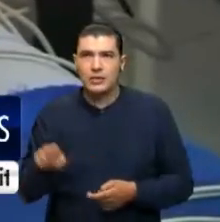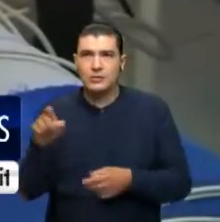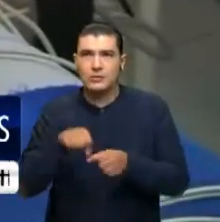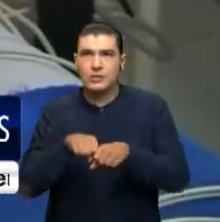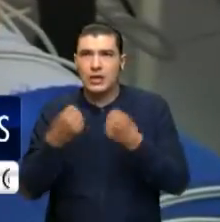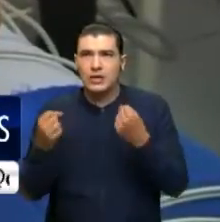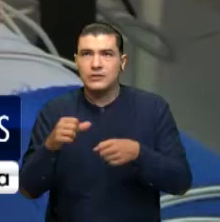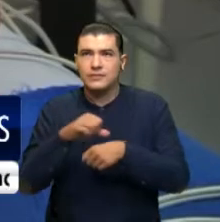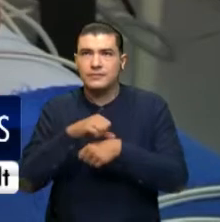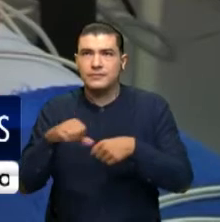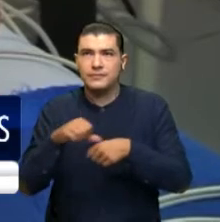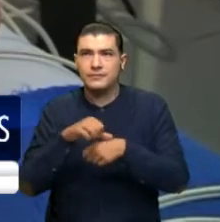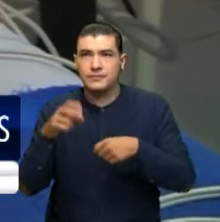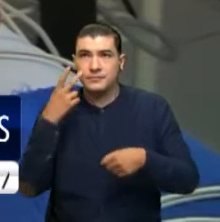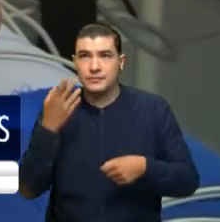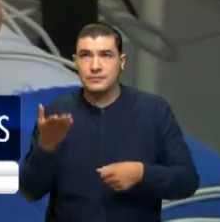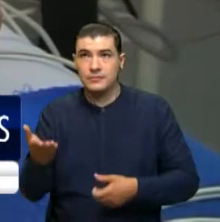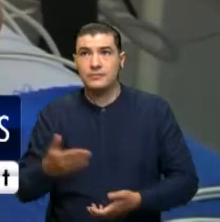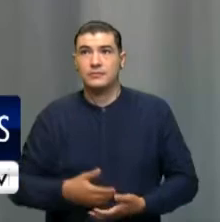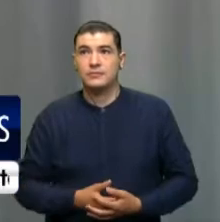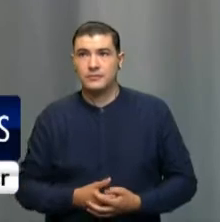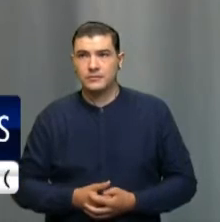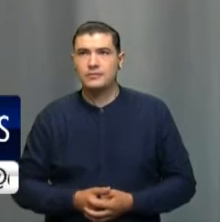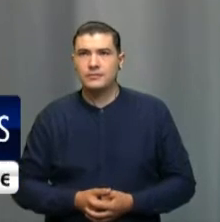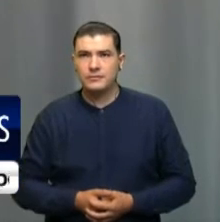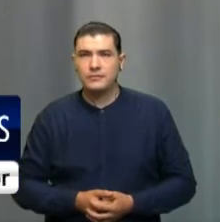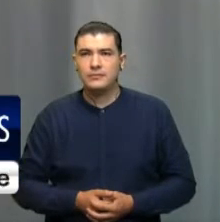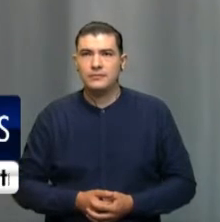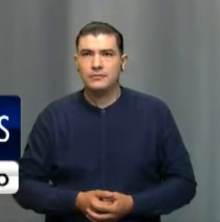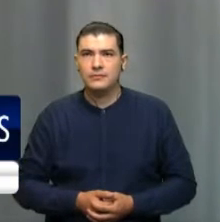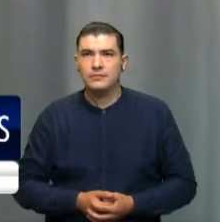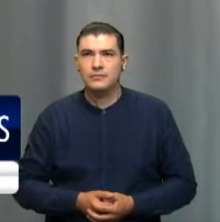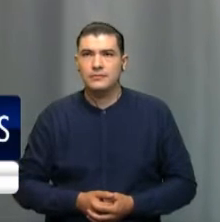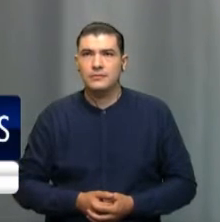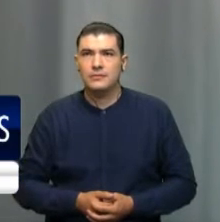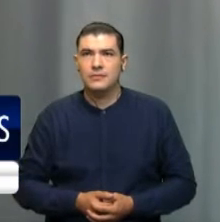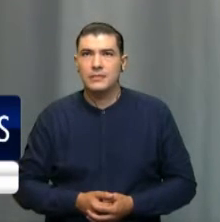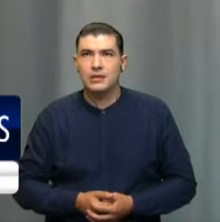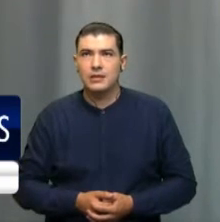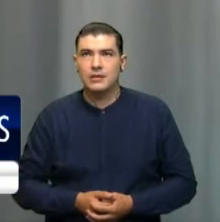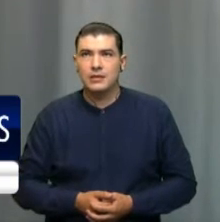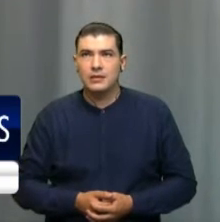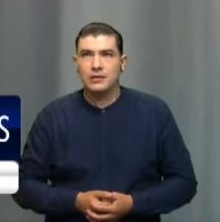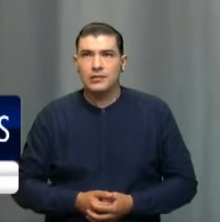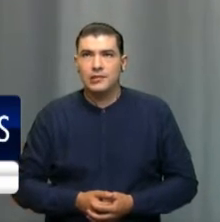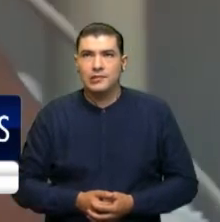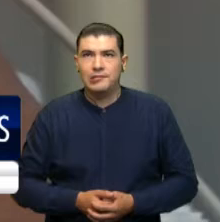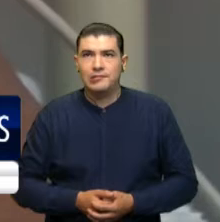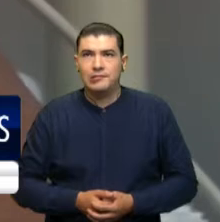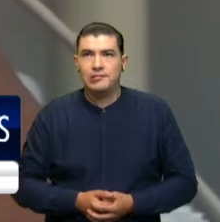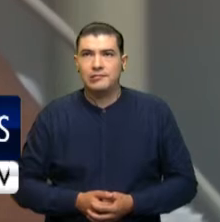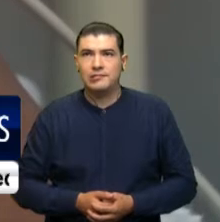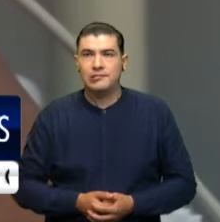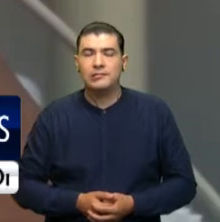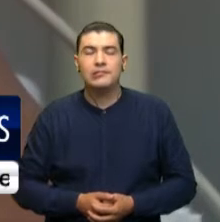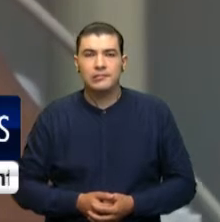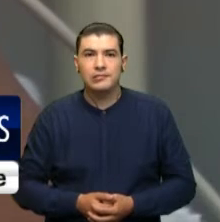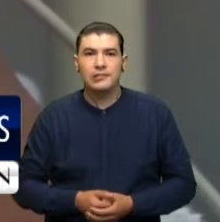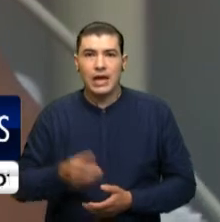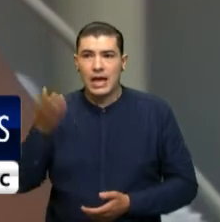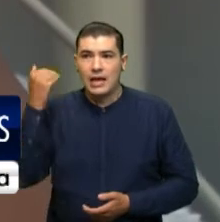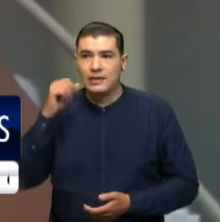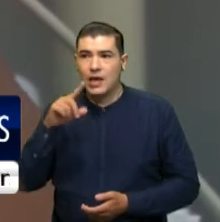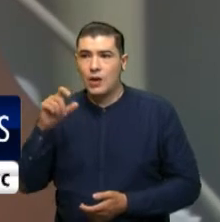de ligamento cruzado anterior ruptura de meniscos y ruptura de cartílago de su rodilla izquierda tras